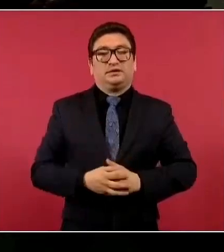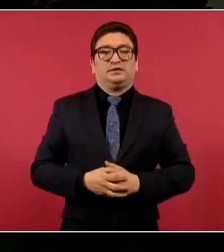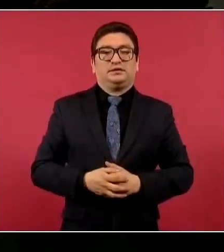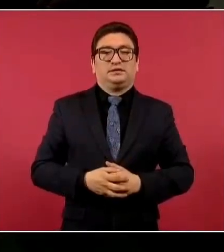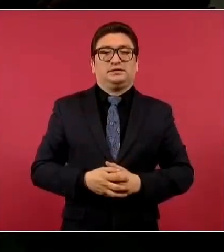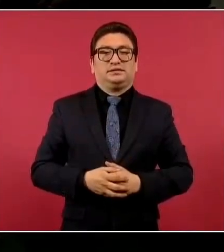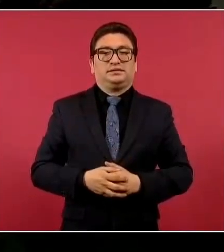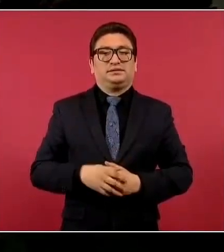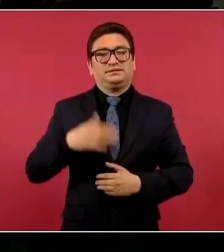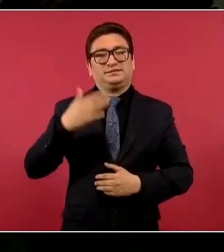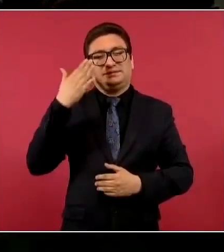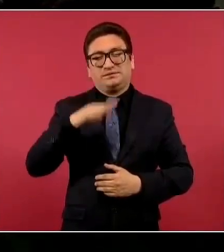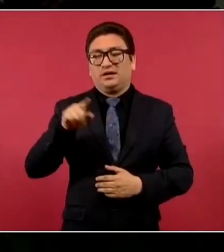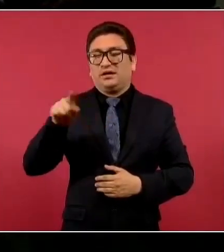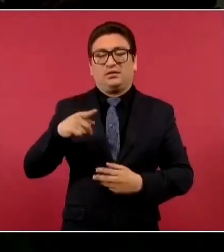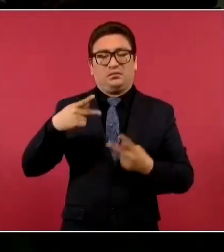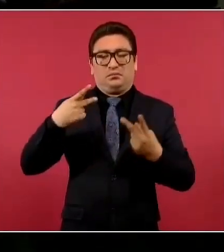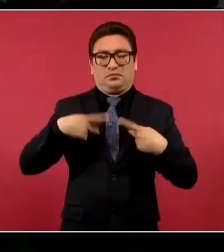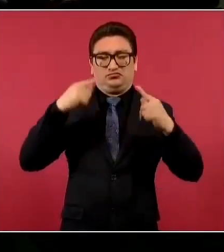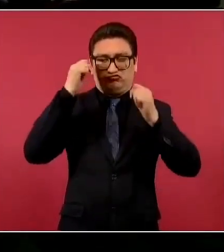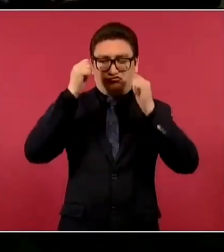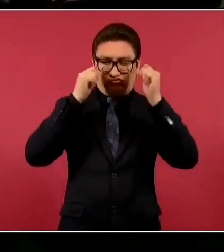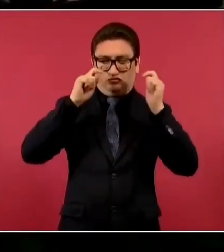de que es un centro turístico